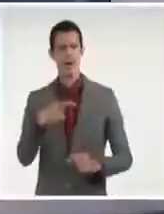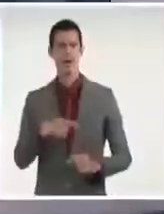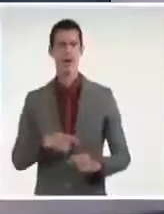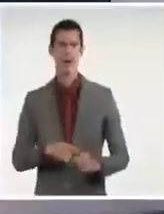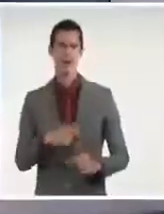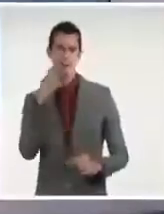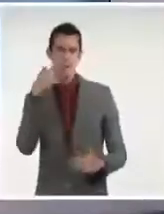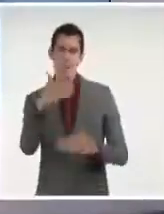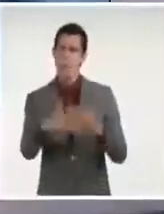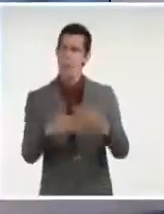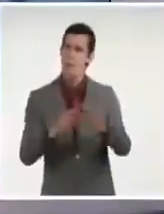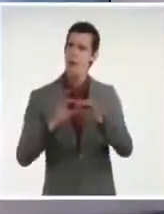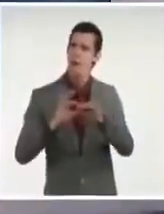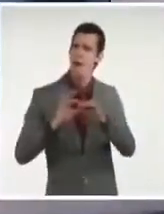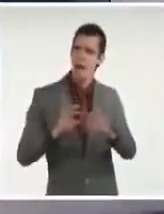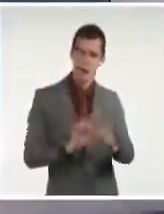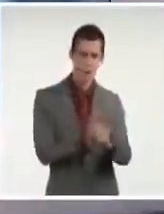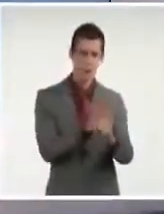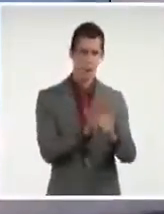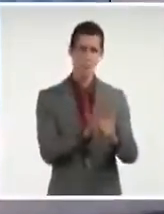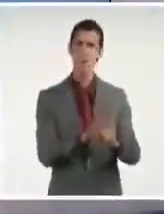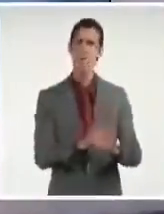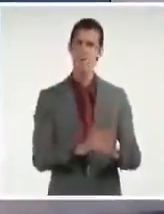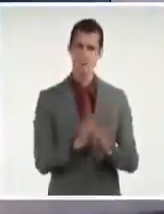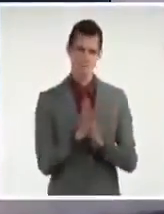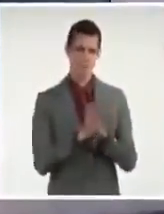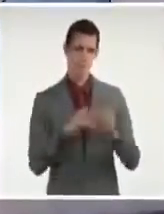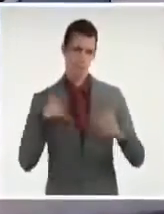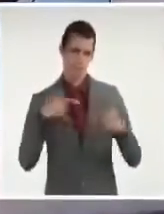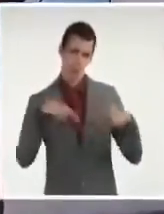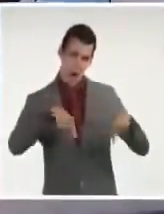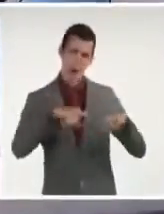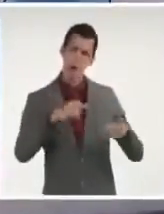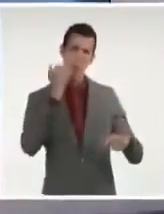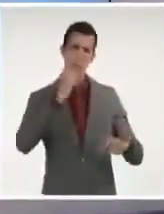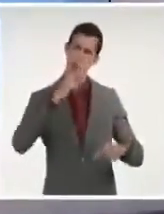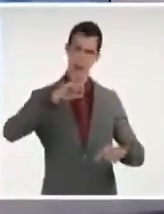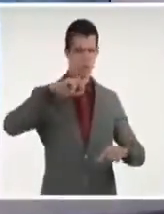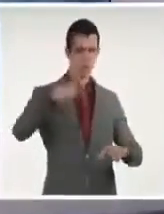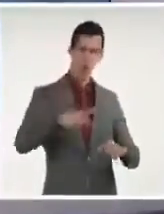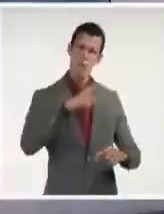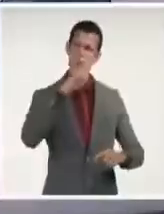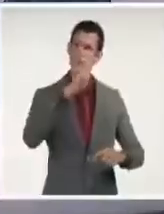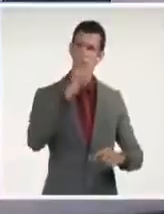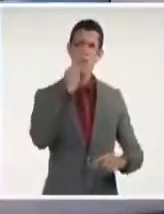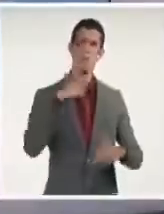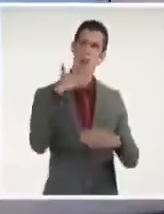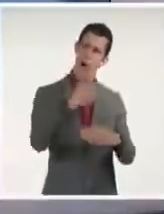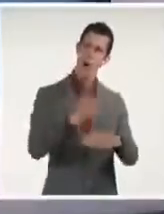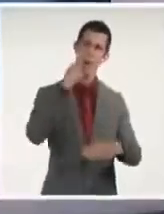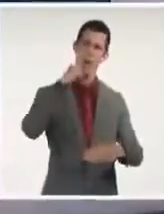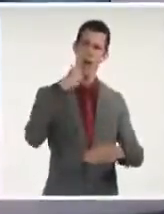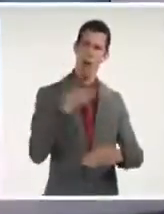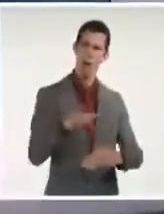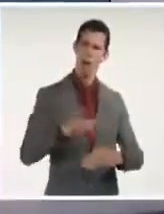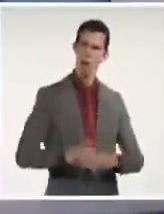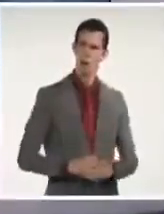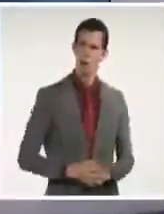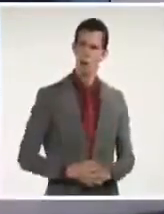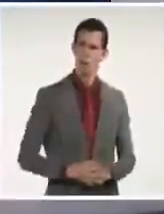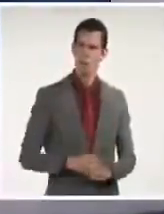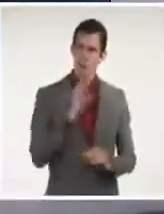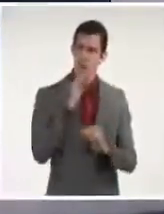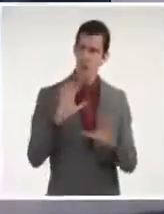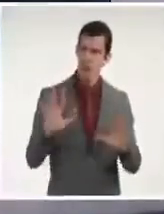el SARS-CoV-2 como aliado, ya lo ha dicho el canciller cubano. El bloqueo no es la única causa de los problemas en Cuba,